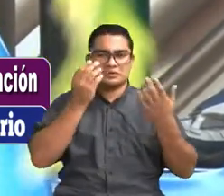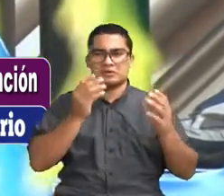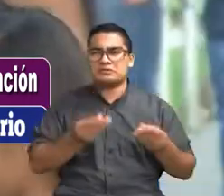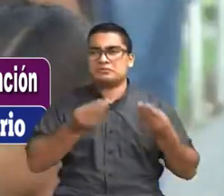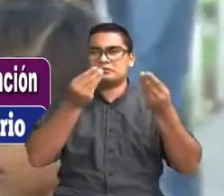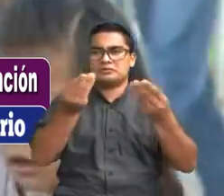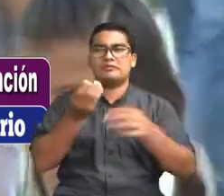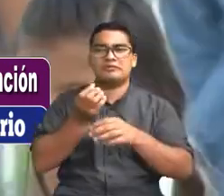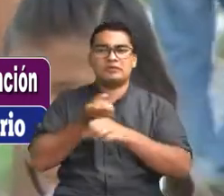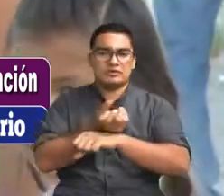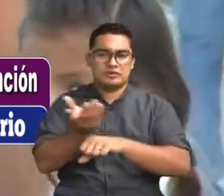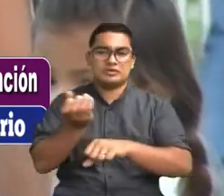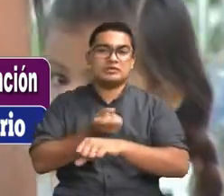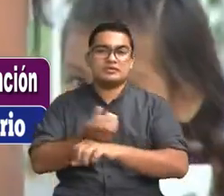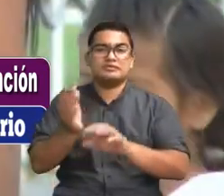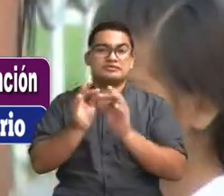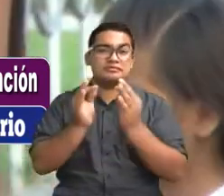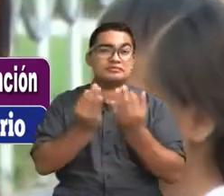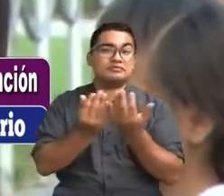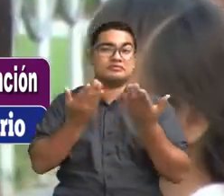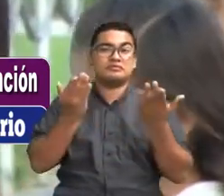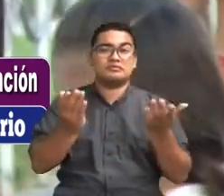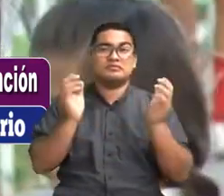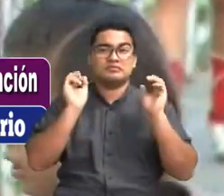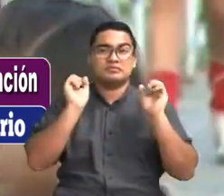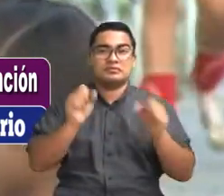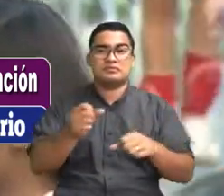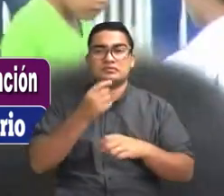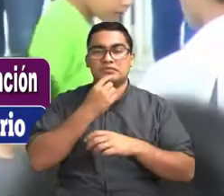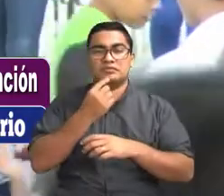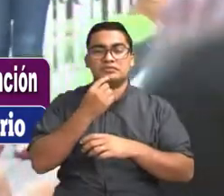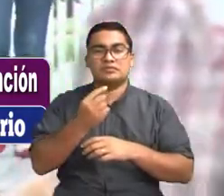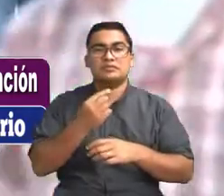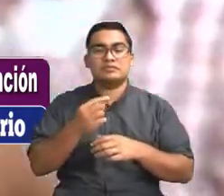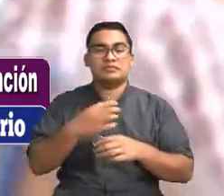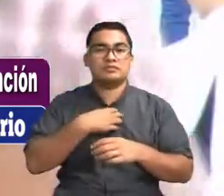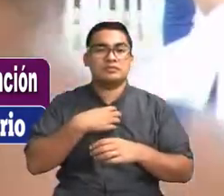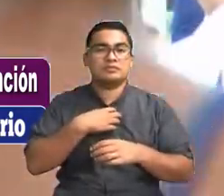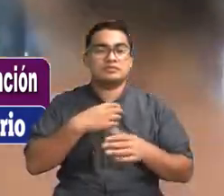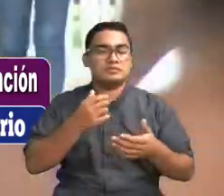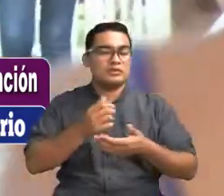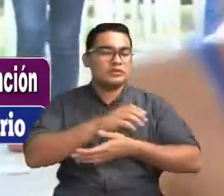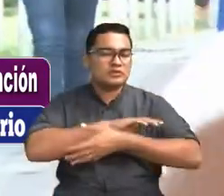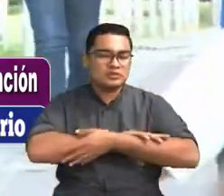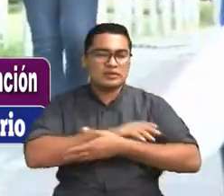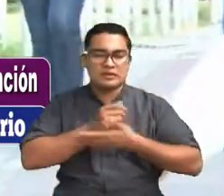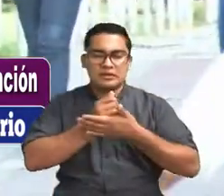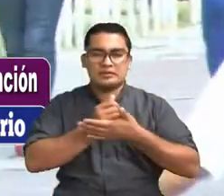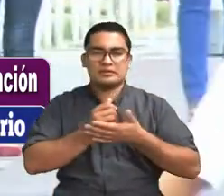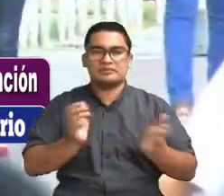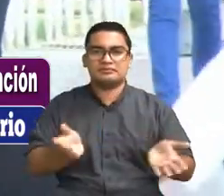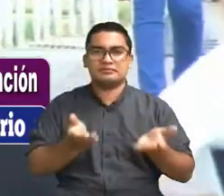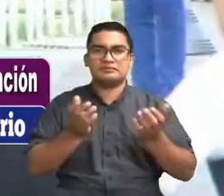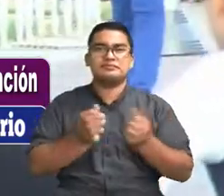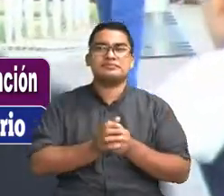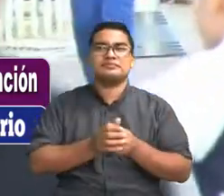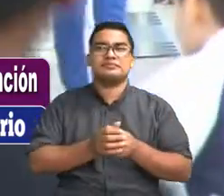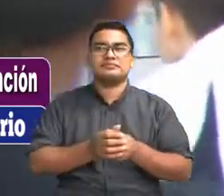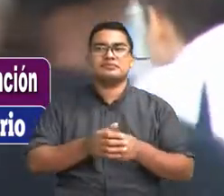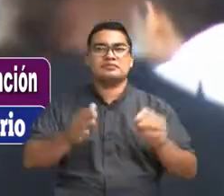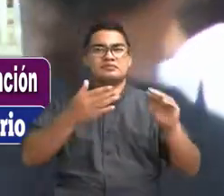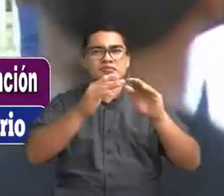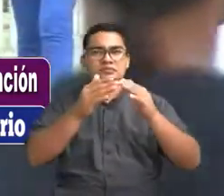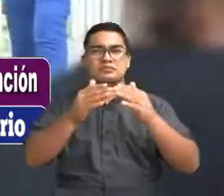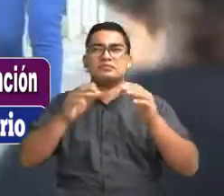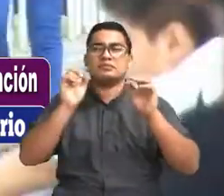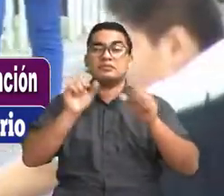han trabajado para que desde la promotoría solidaria, ¿verdad? En los barrios, en las comunidades,